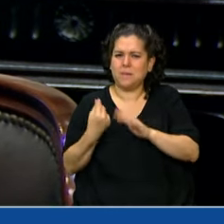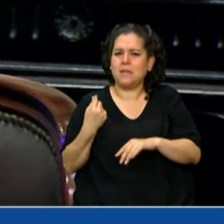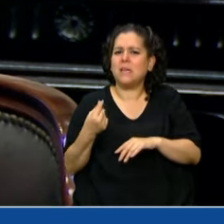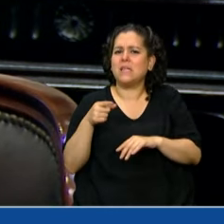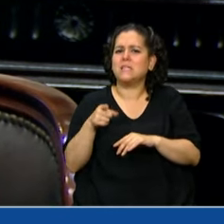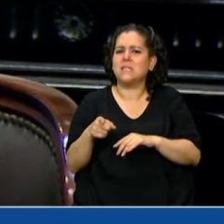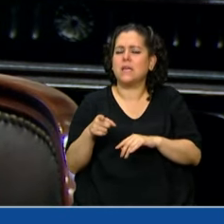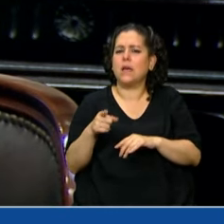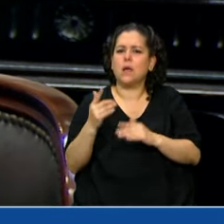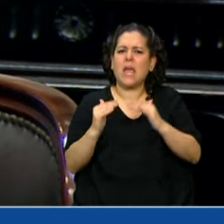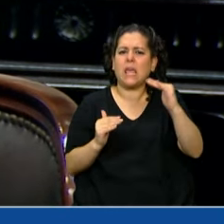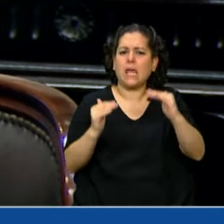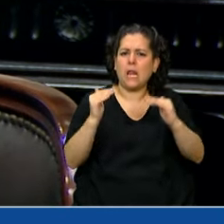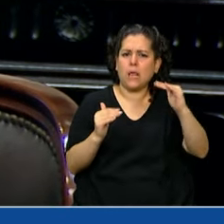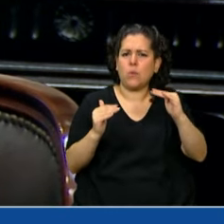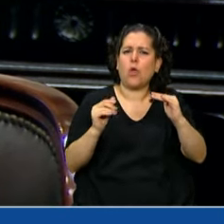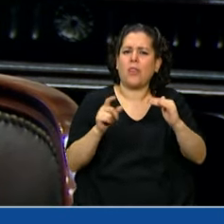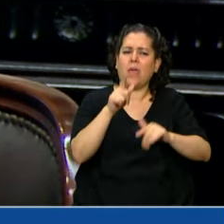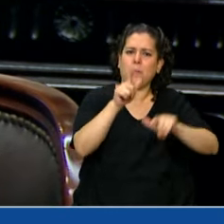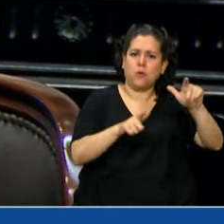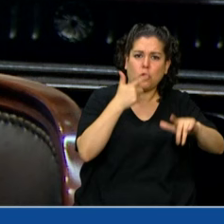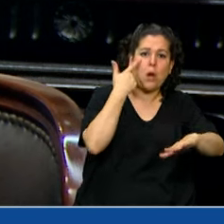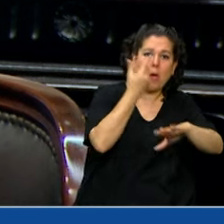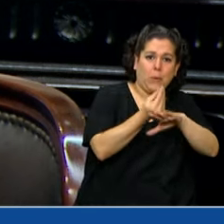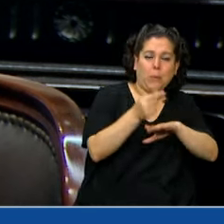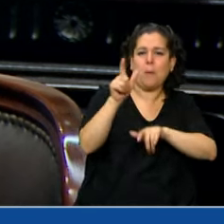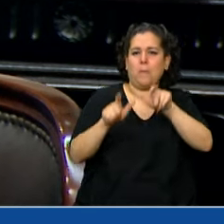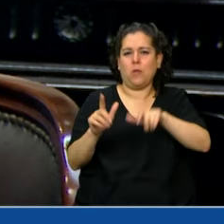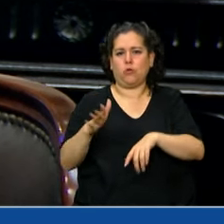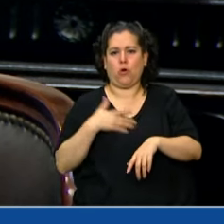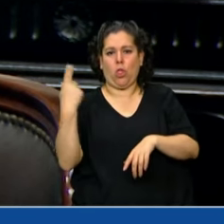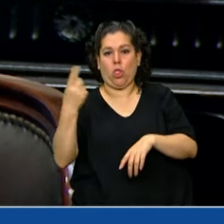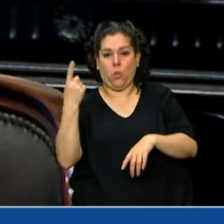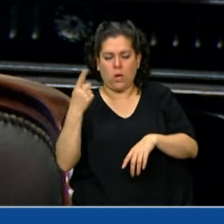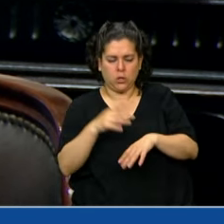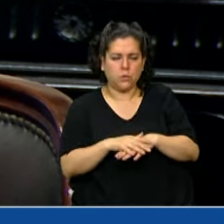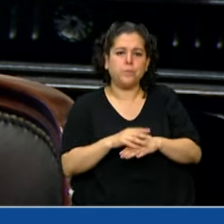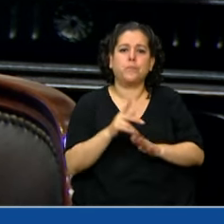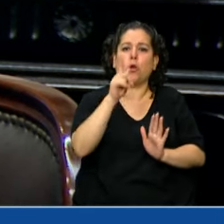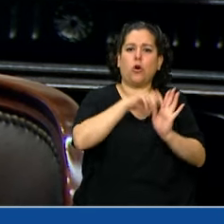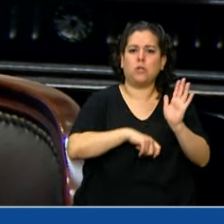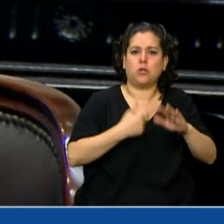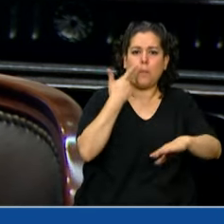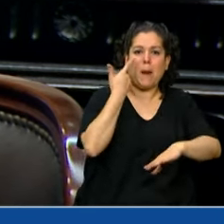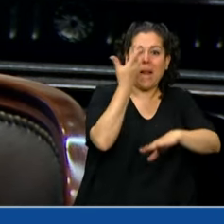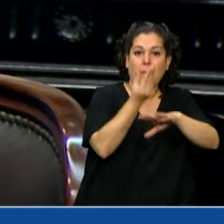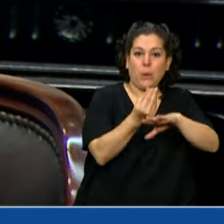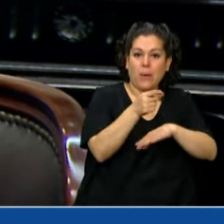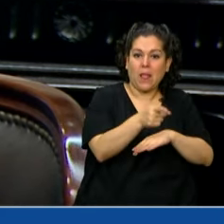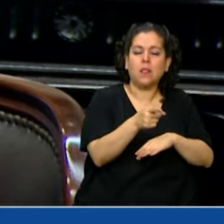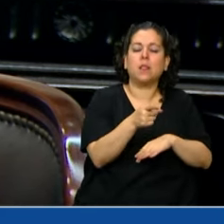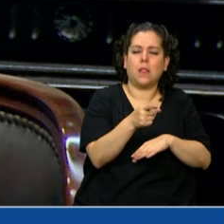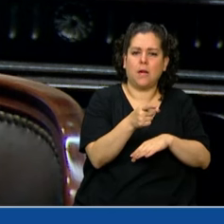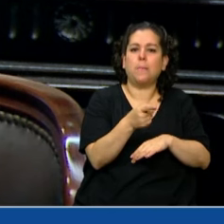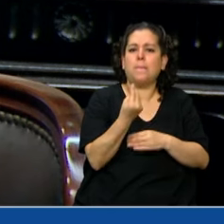alteración del equilibrio entre las partes el contrato de locación de viviendas requiere